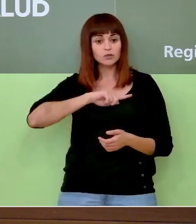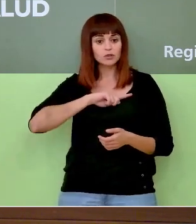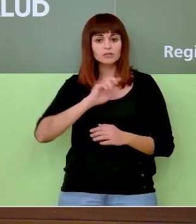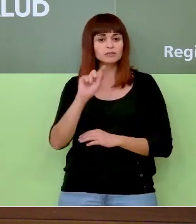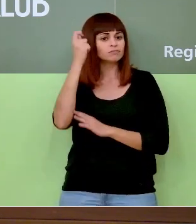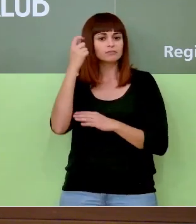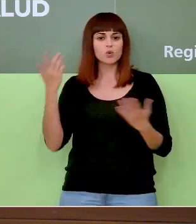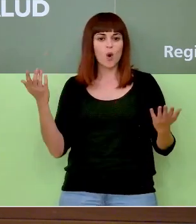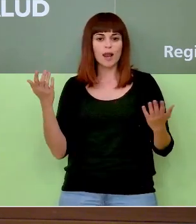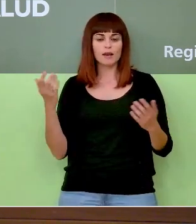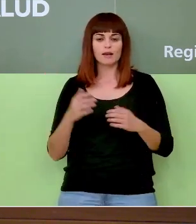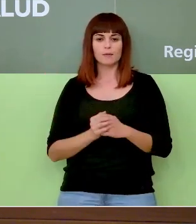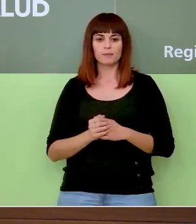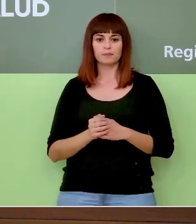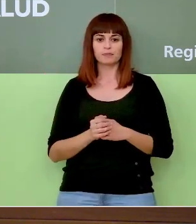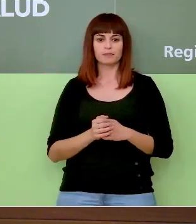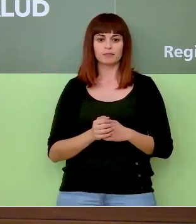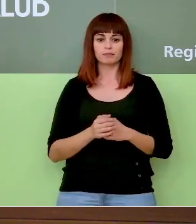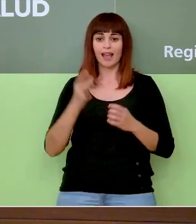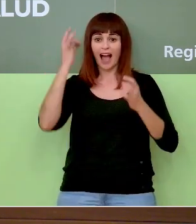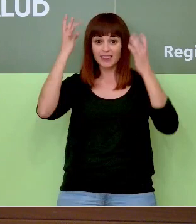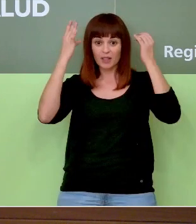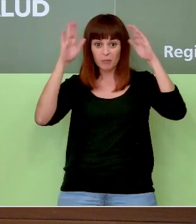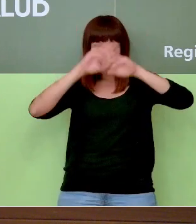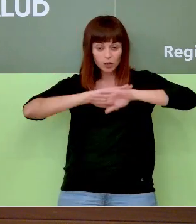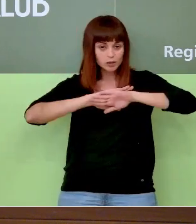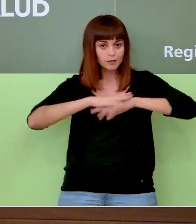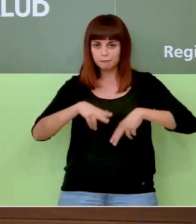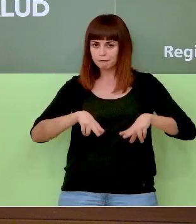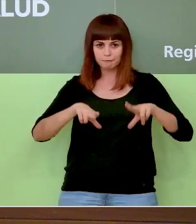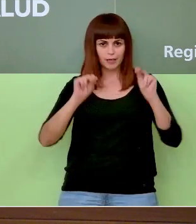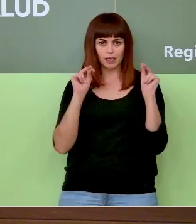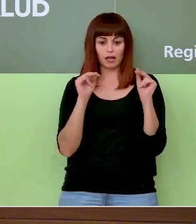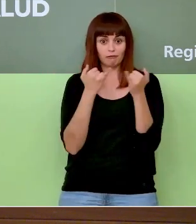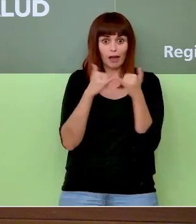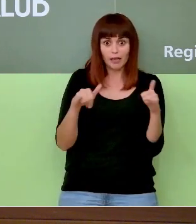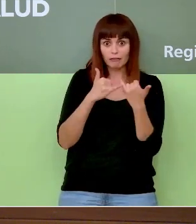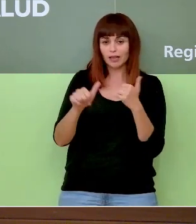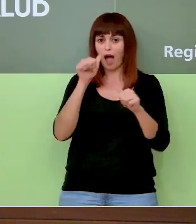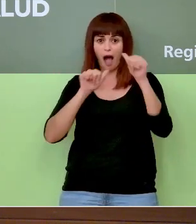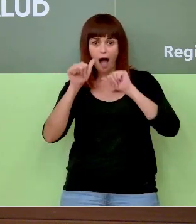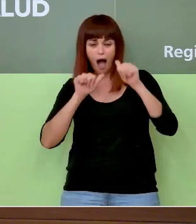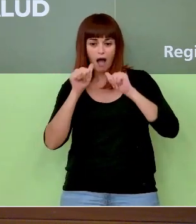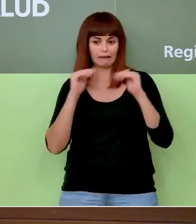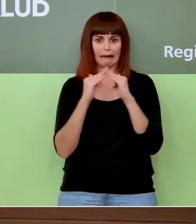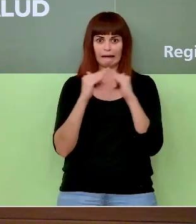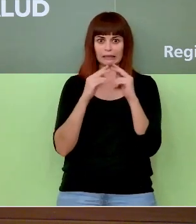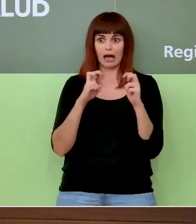es retirar toda la actividad nocturna, todas las posibles fiestas, botellones,